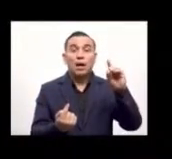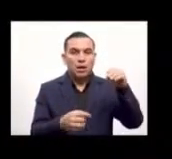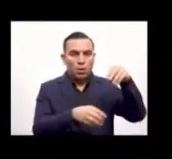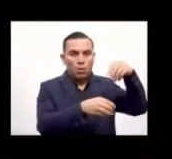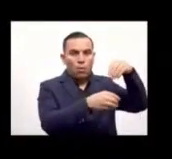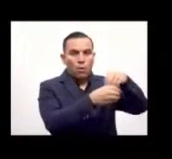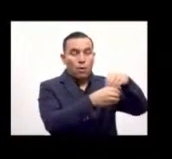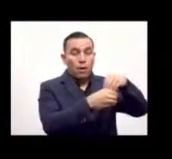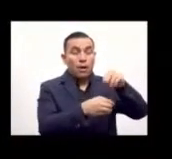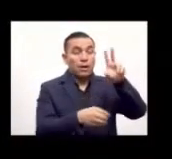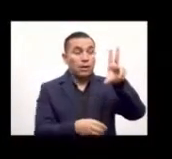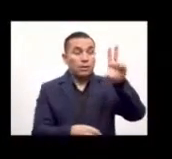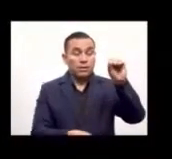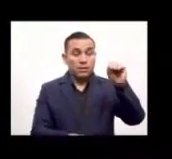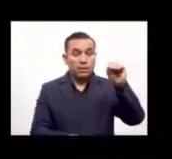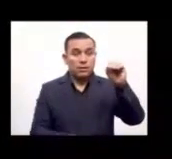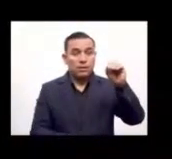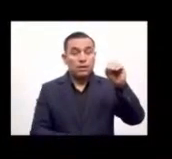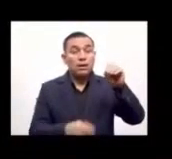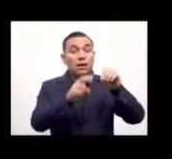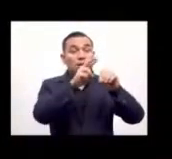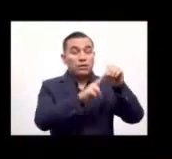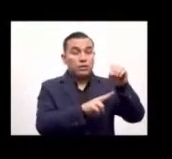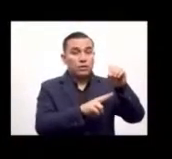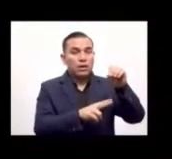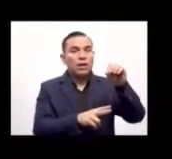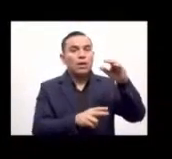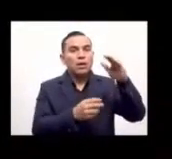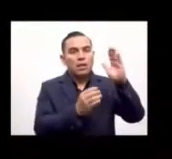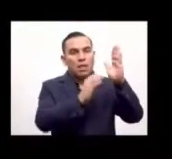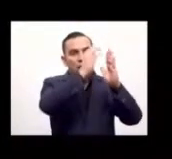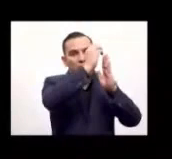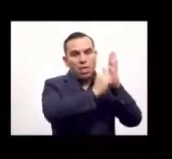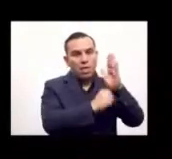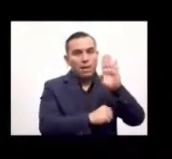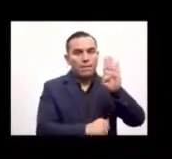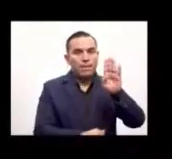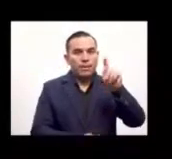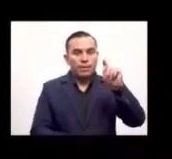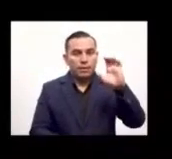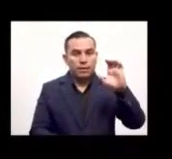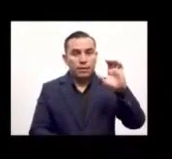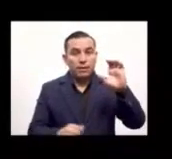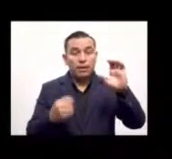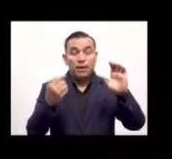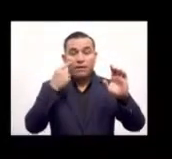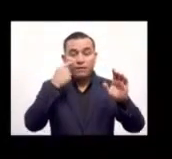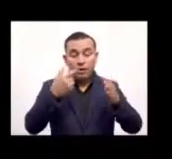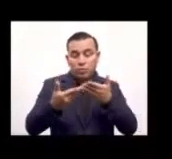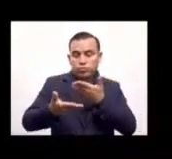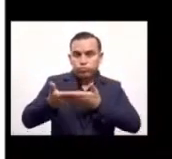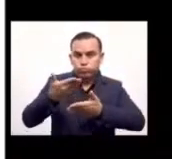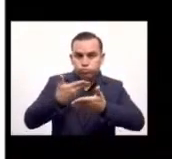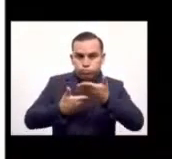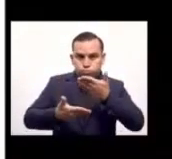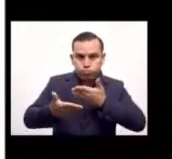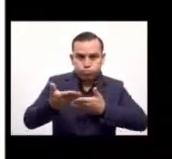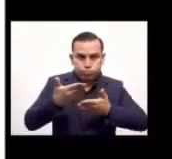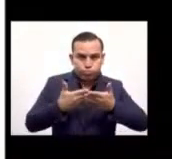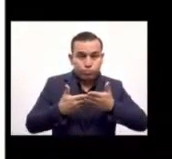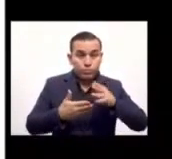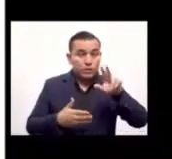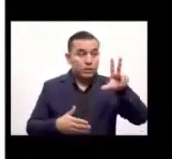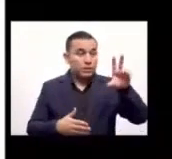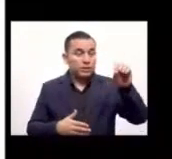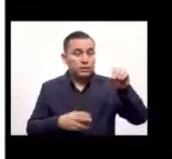piensa que están en la vanguardia, ¿no? Pero cuando lo implementan los países latinoamericanos, eso se convierte en populismo automáticamente. O sea, de